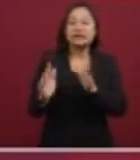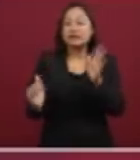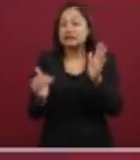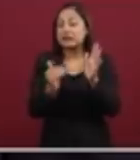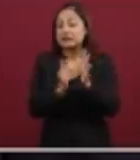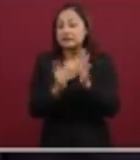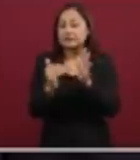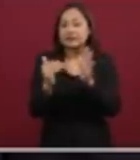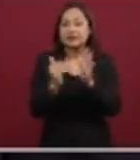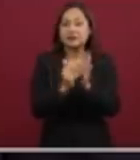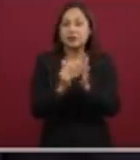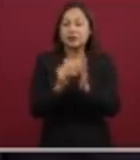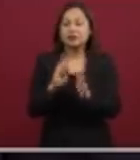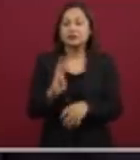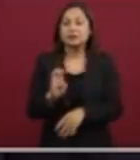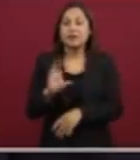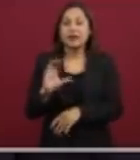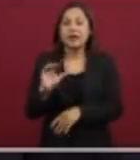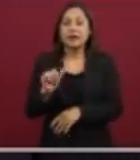estudiantes.